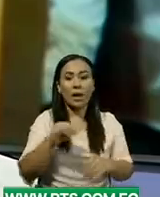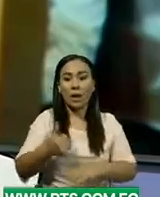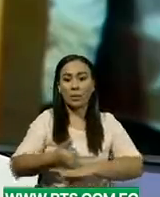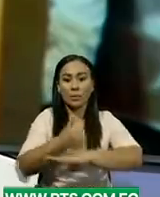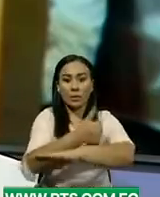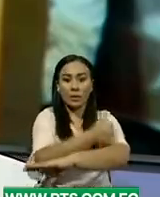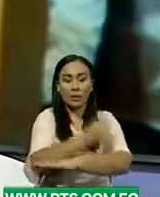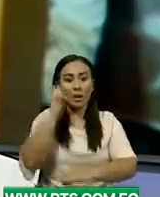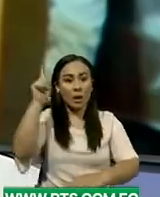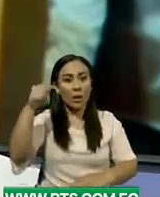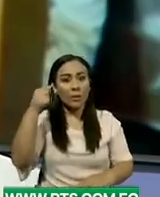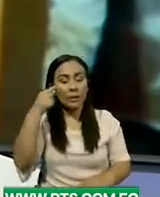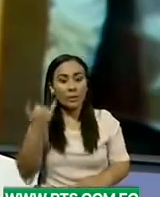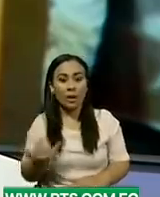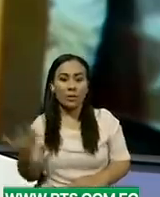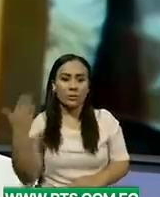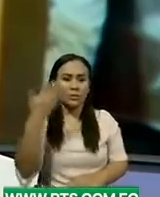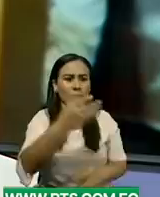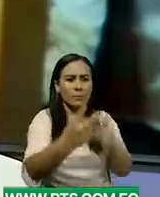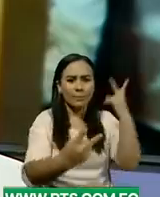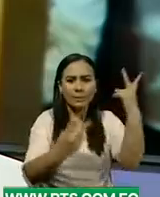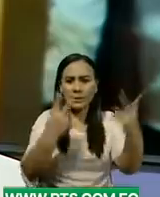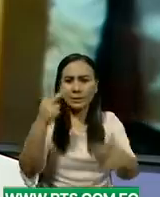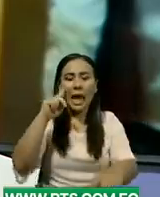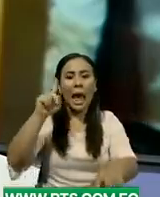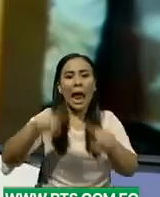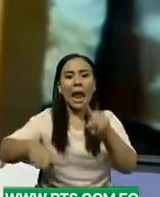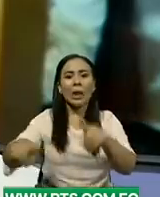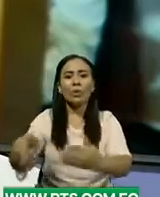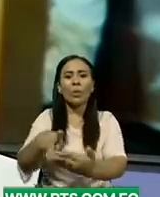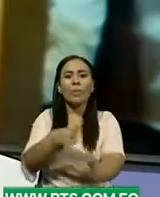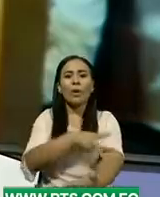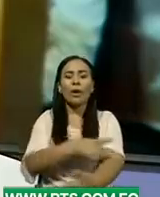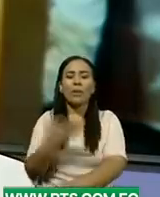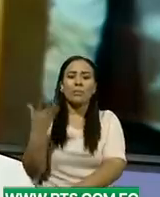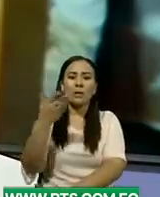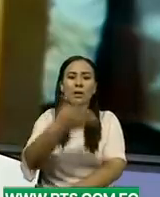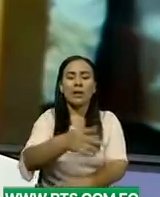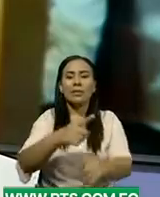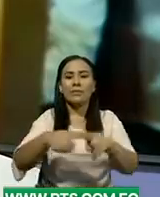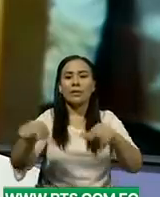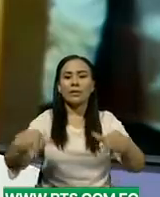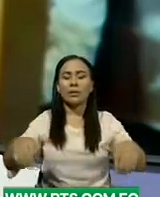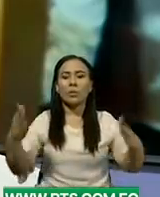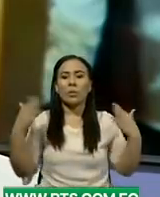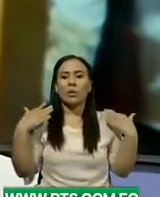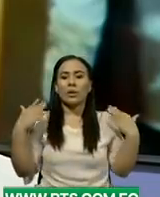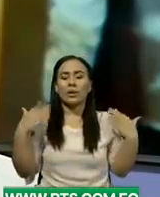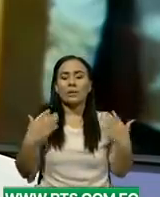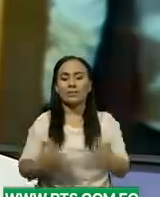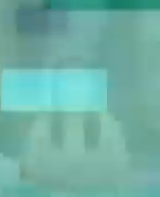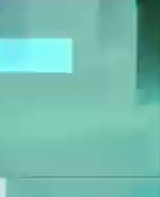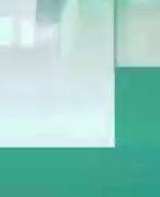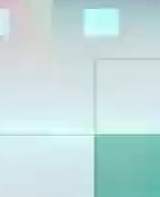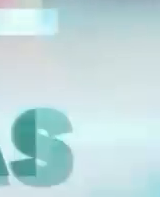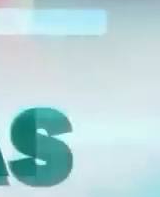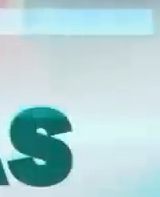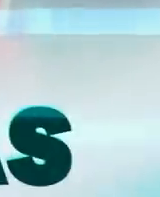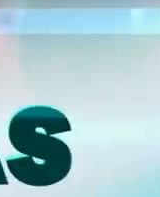y del organismo electoral visitaron a algunos beneficiarios de este programa en distintos sectores de Guayaquil.